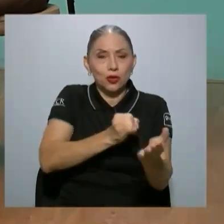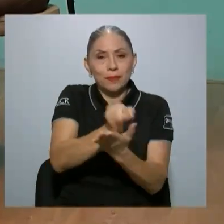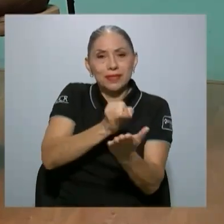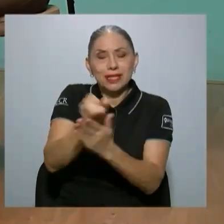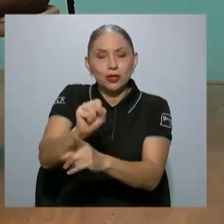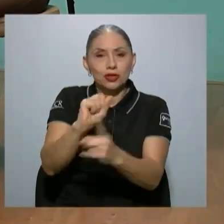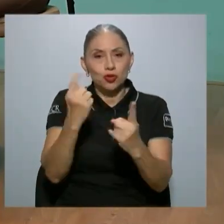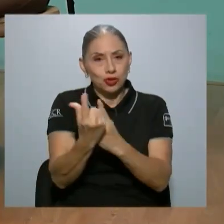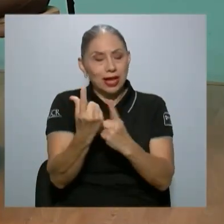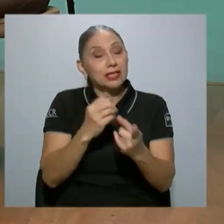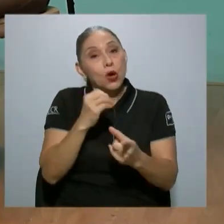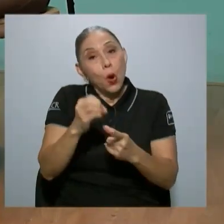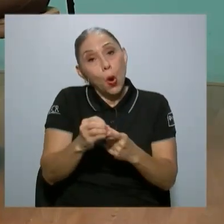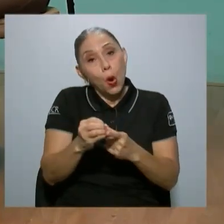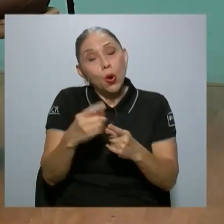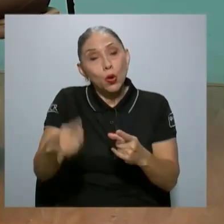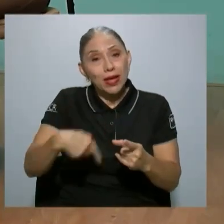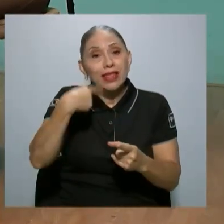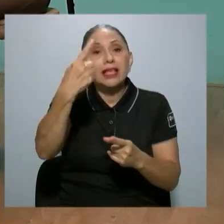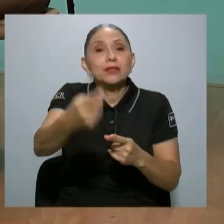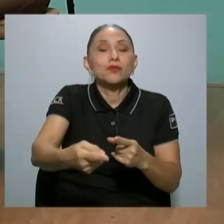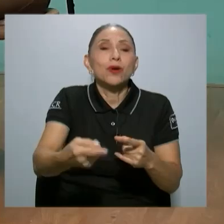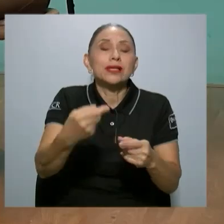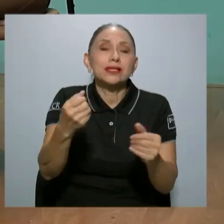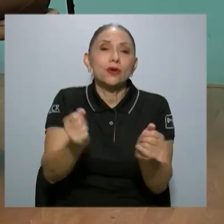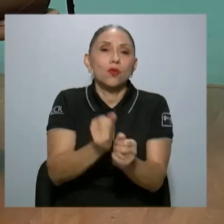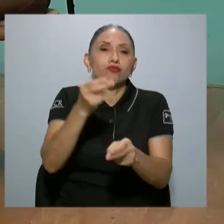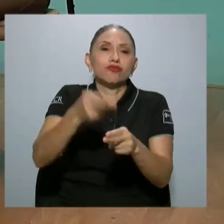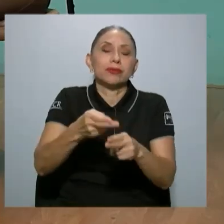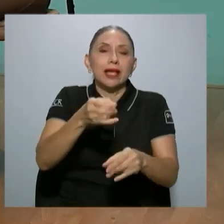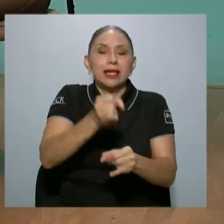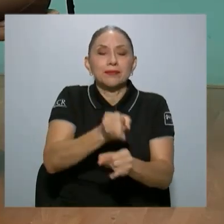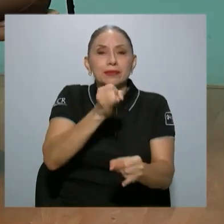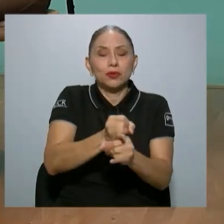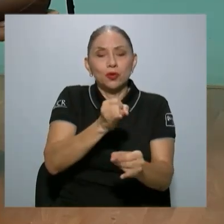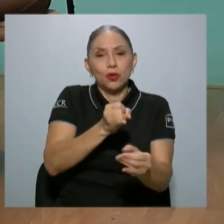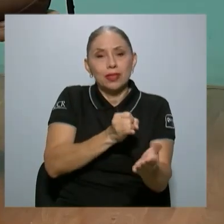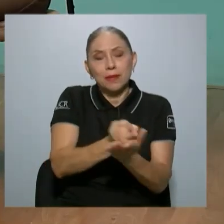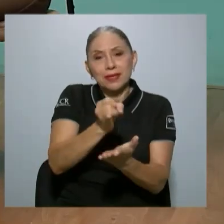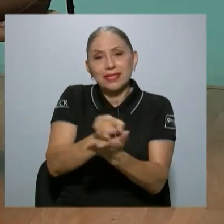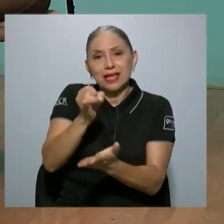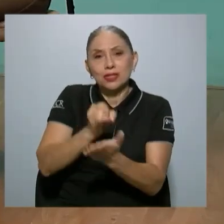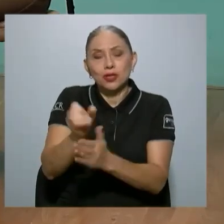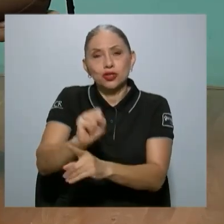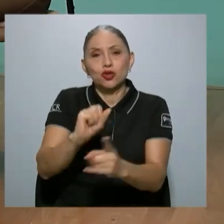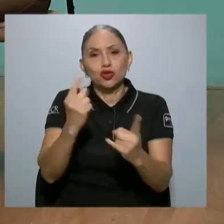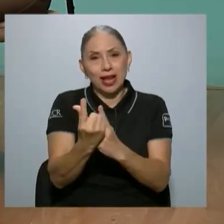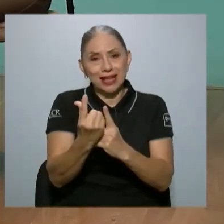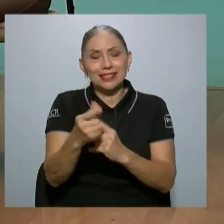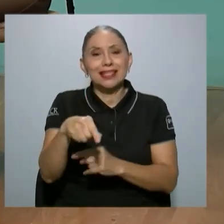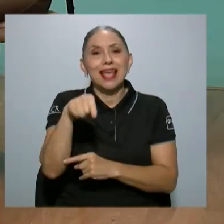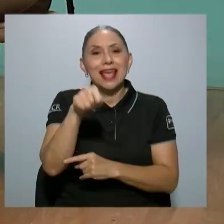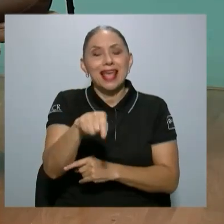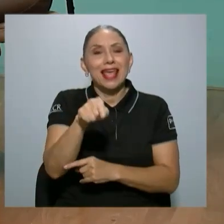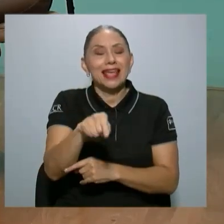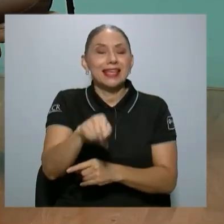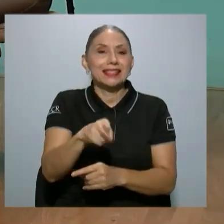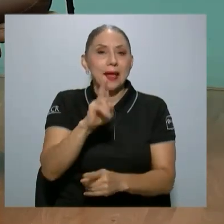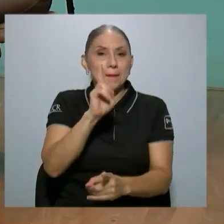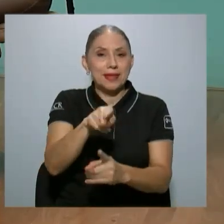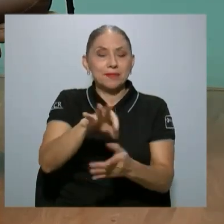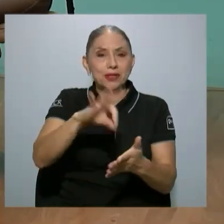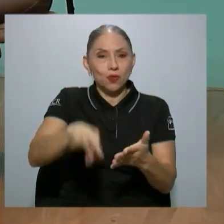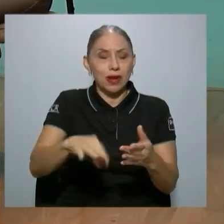Sociales, o lo que después terminará siendo el Instituto de Investigaciones Sociales, dentro de esta misma escuela. Así que había como